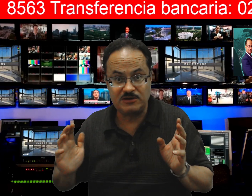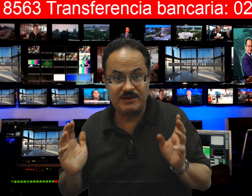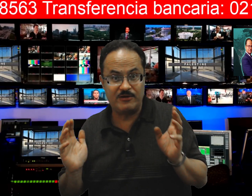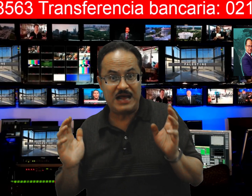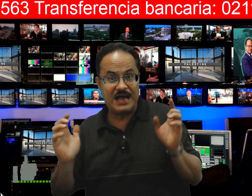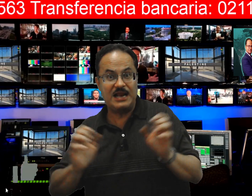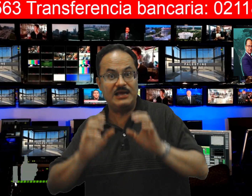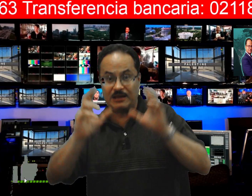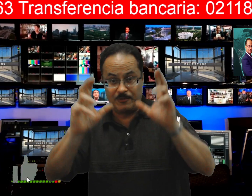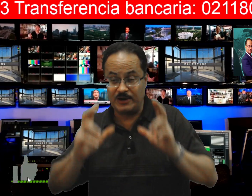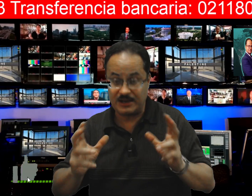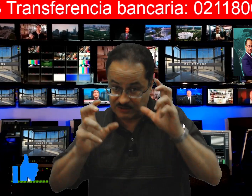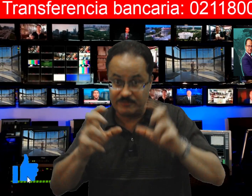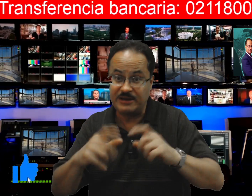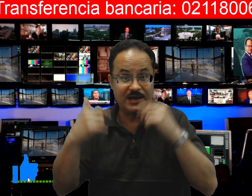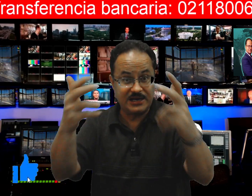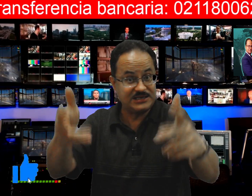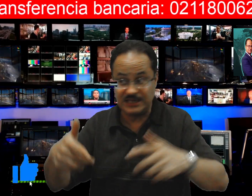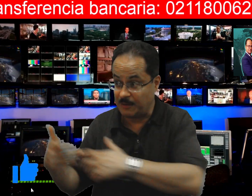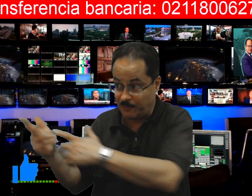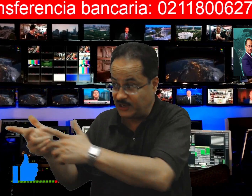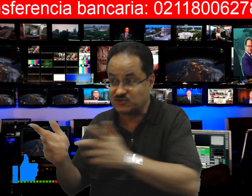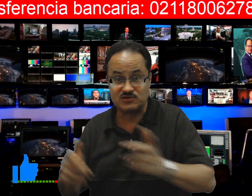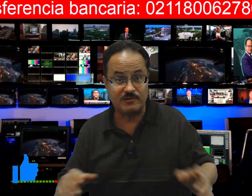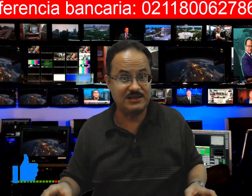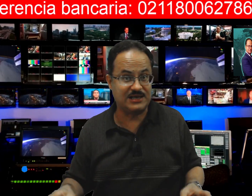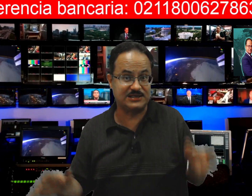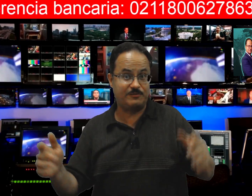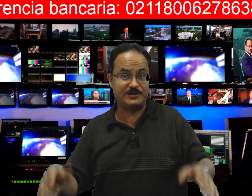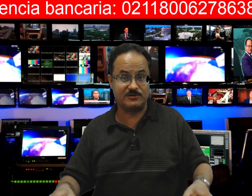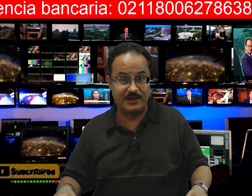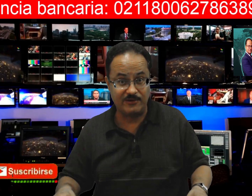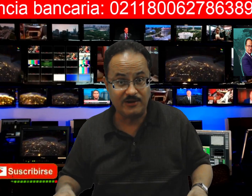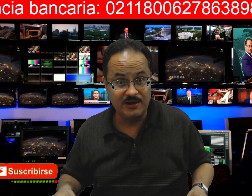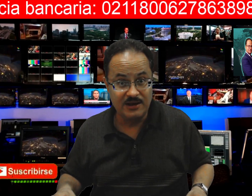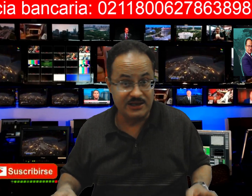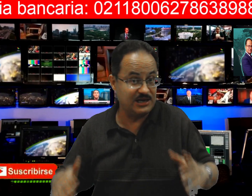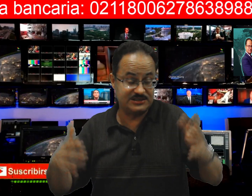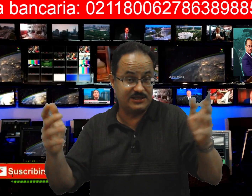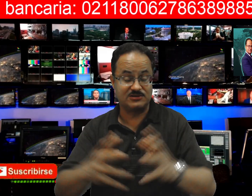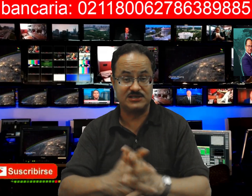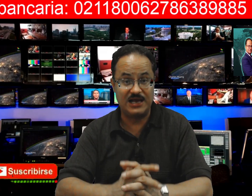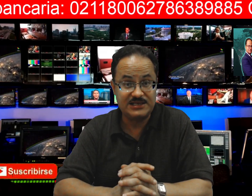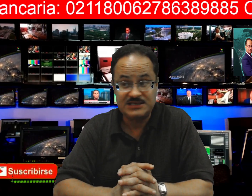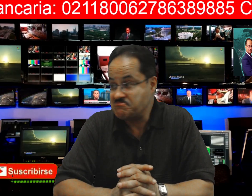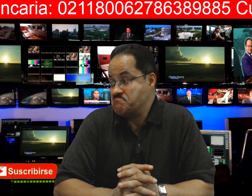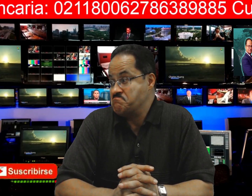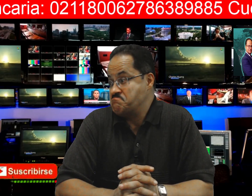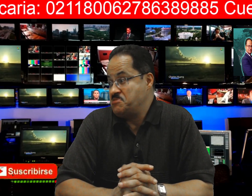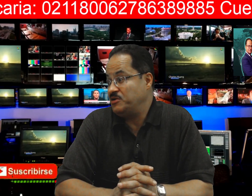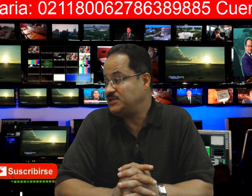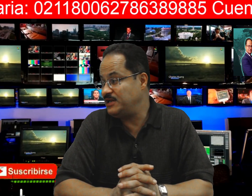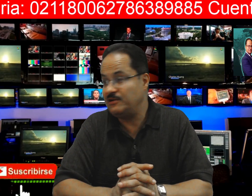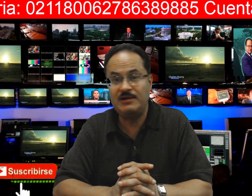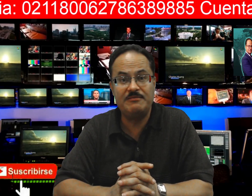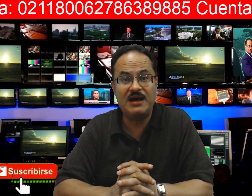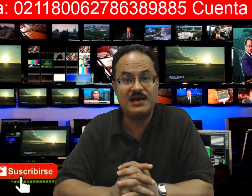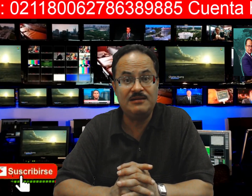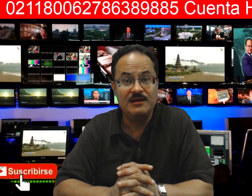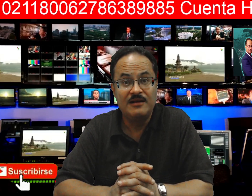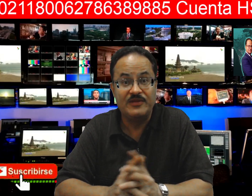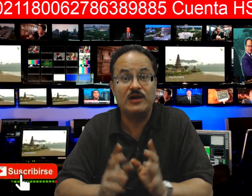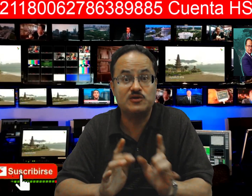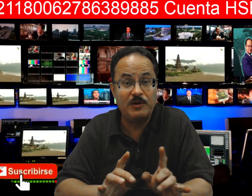López Obrador hay alguien que pone que toma imágenes y la pone en sus cuentas de López Obrador y en las redes sociales y no se ve ninguna